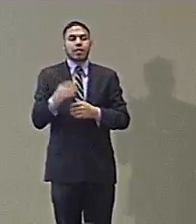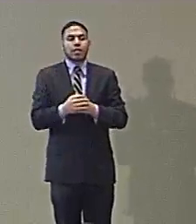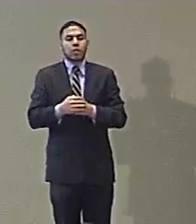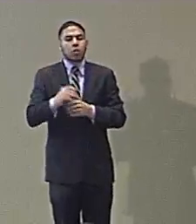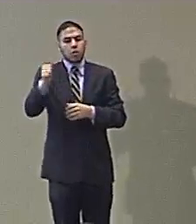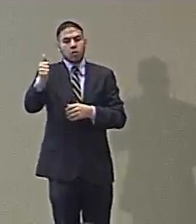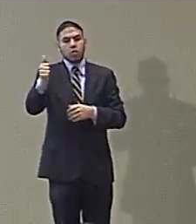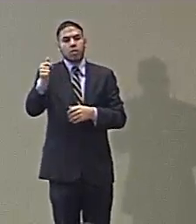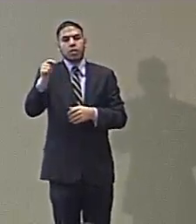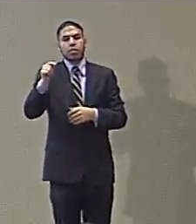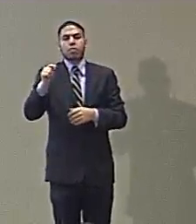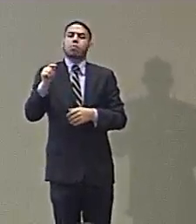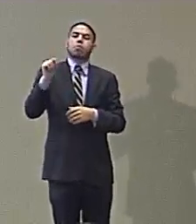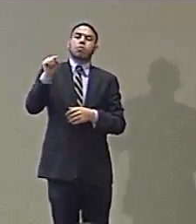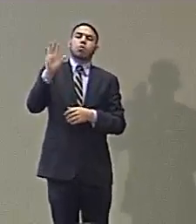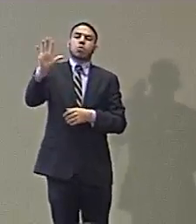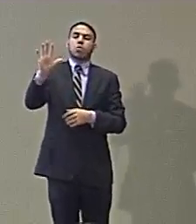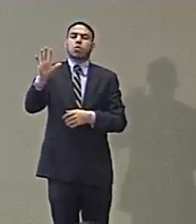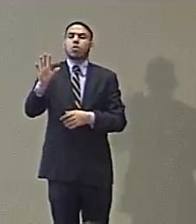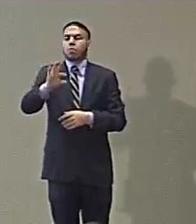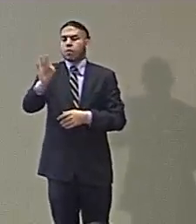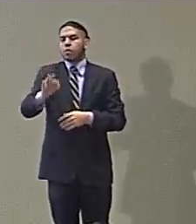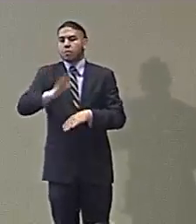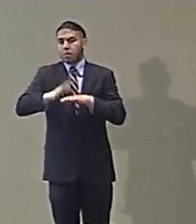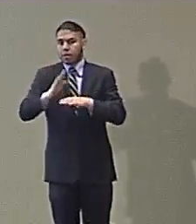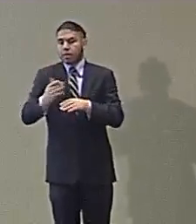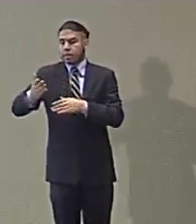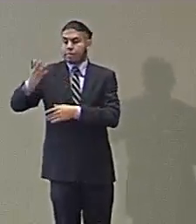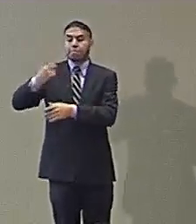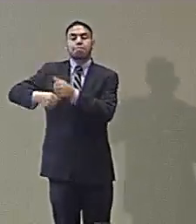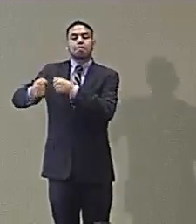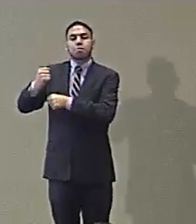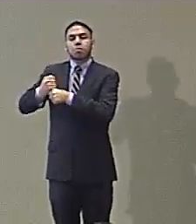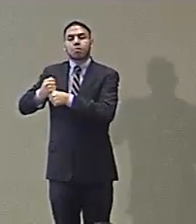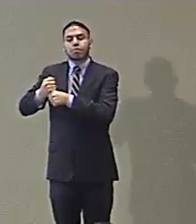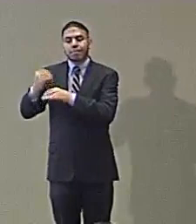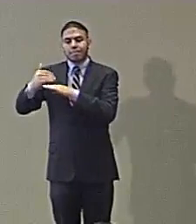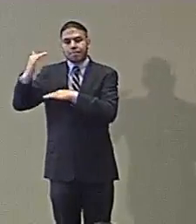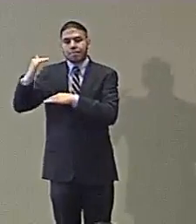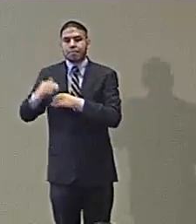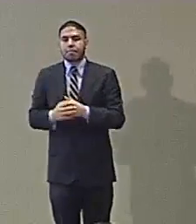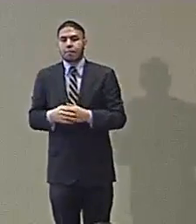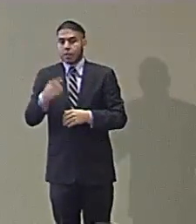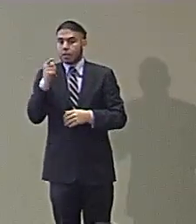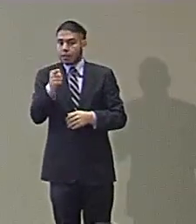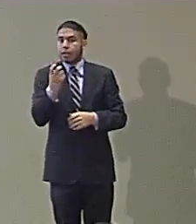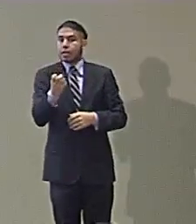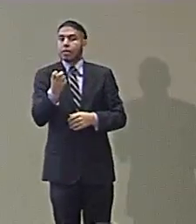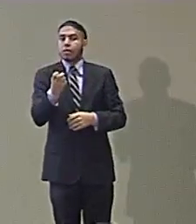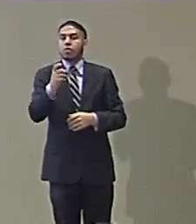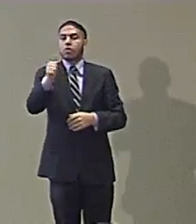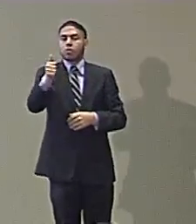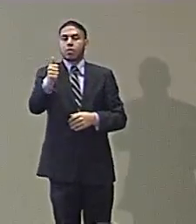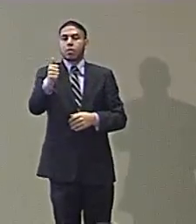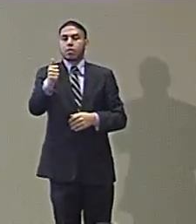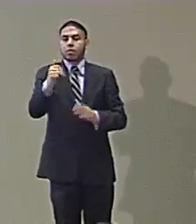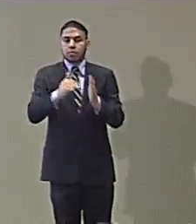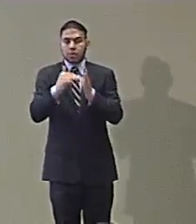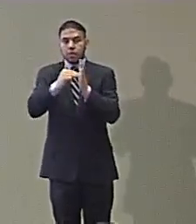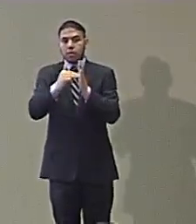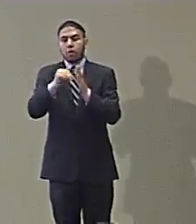11.5 por ciento más el mismo período del año pasado y de esos 11 millones 10% más